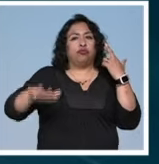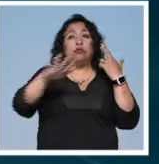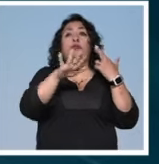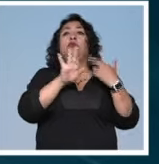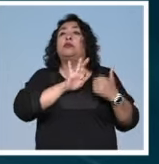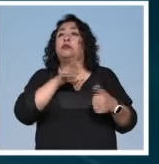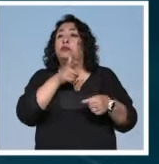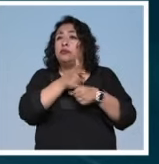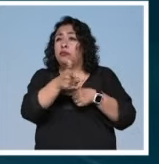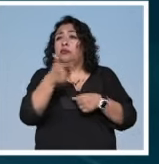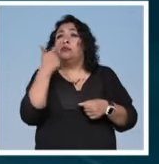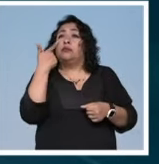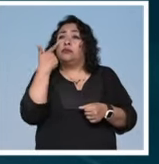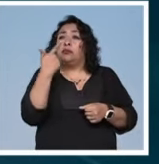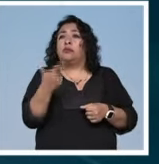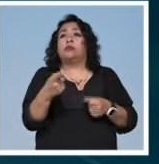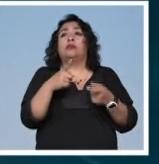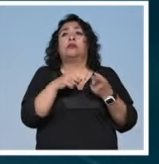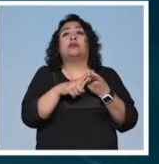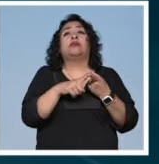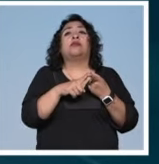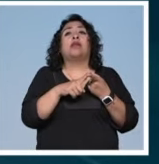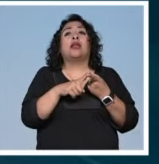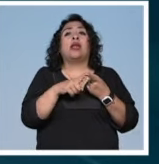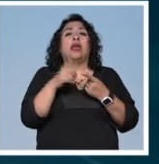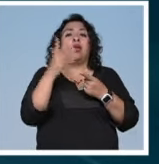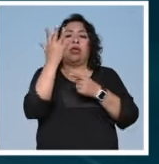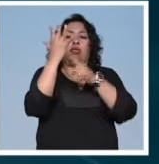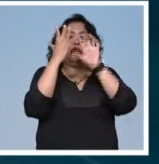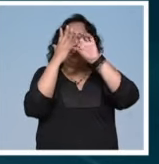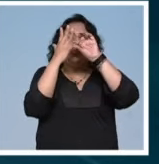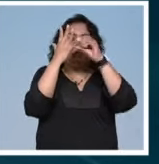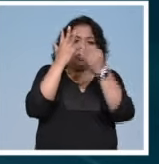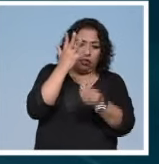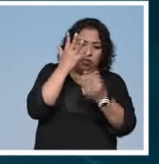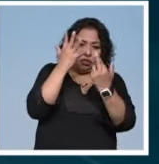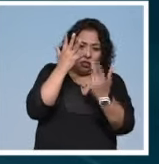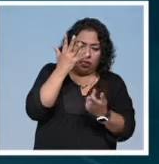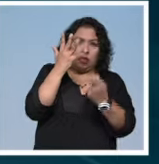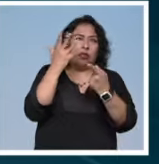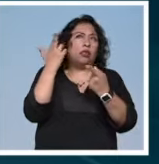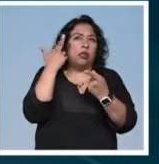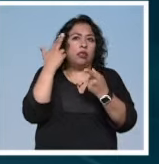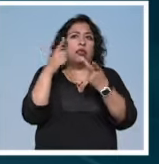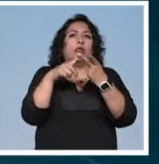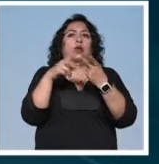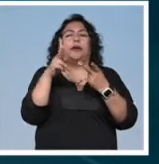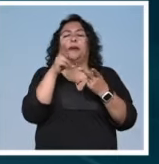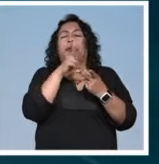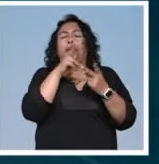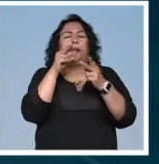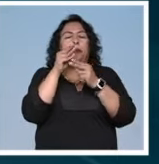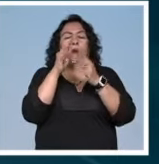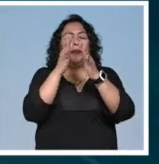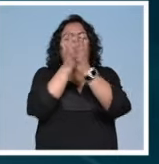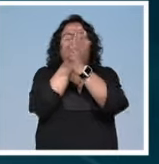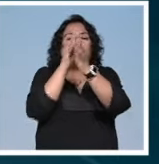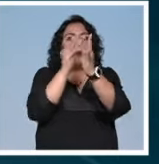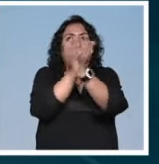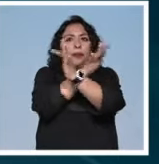encontrar tanto ramas rompiéndose, aire pasando a través de los